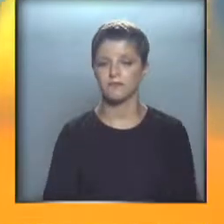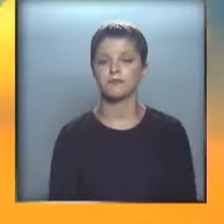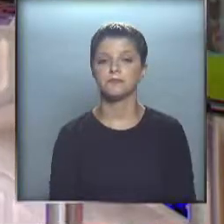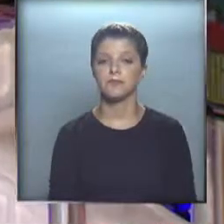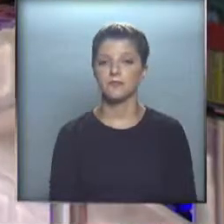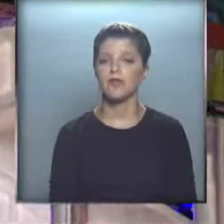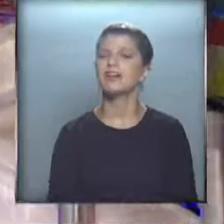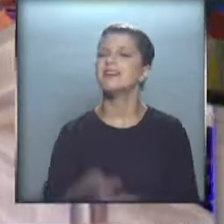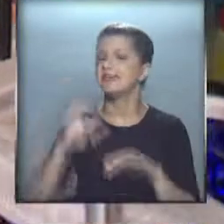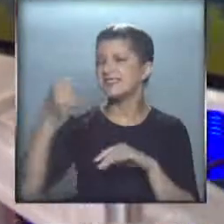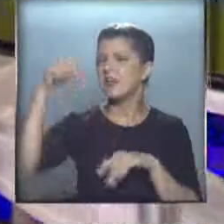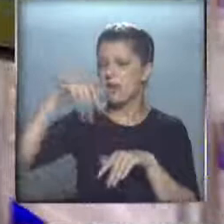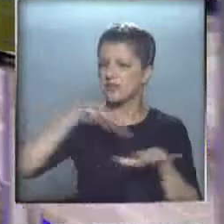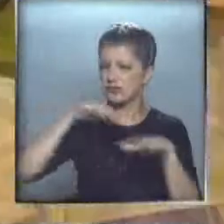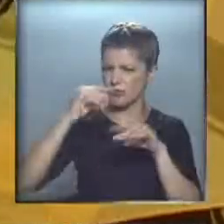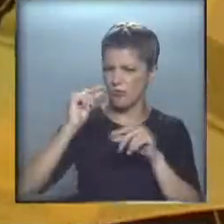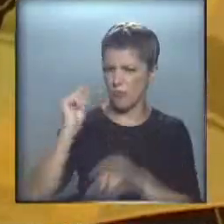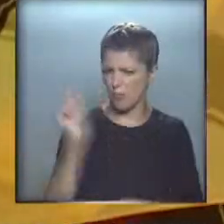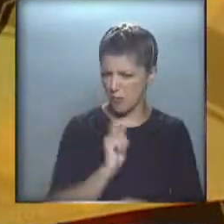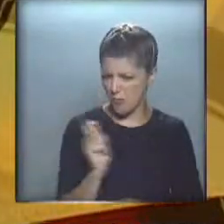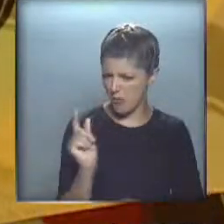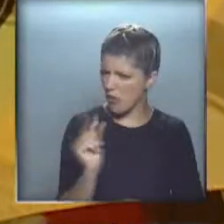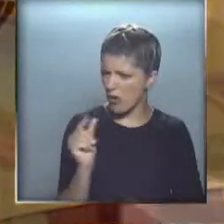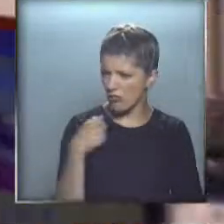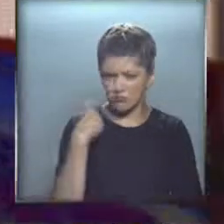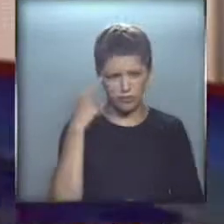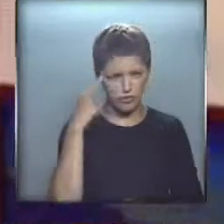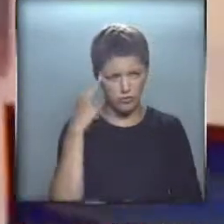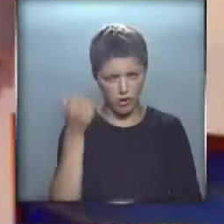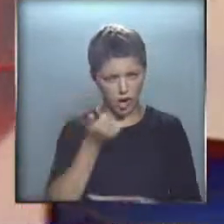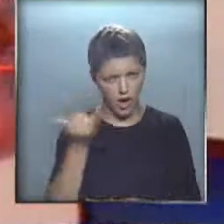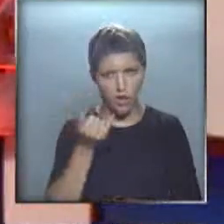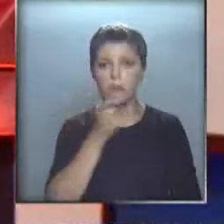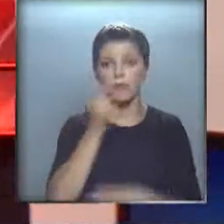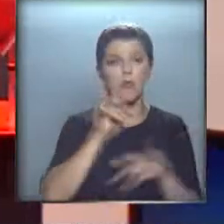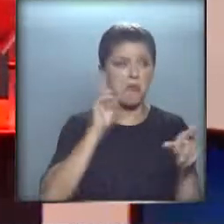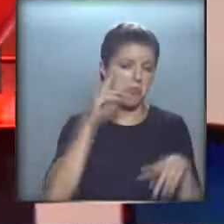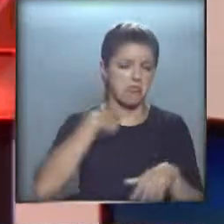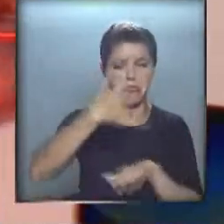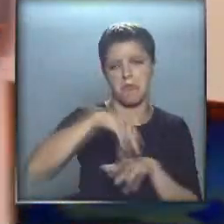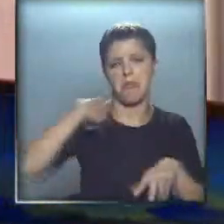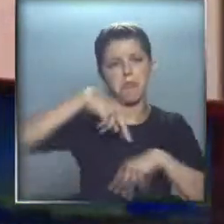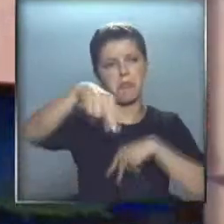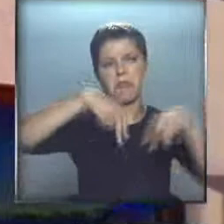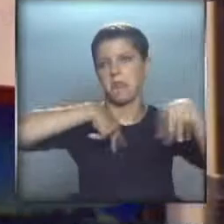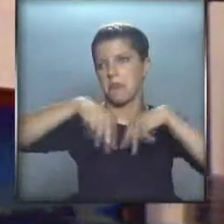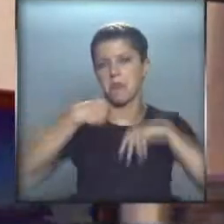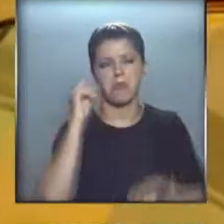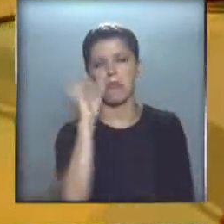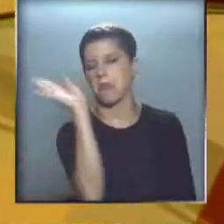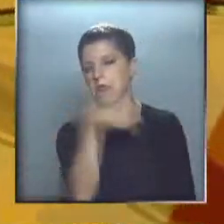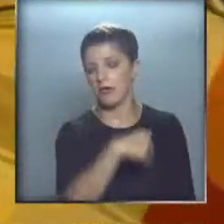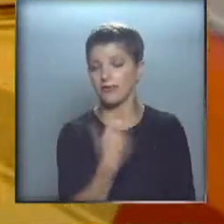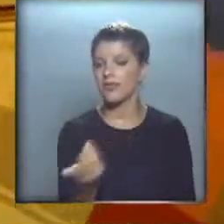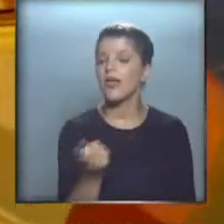Sí, pero eso está pasando poco también. No sé si está pasando mucho eso. Yo veo mucha gente que está en la suya, va caminando y... Más o menos,